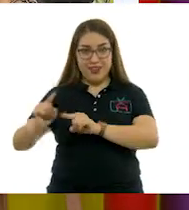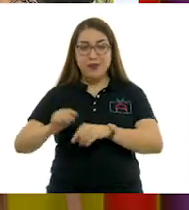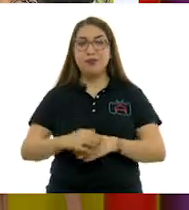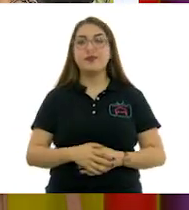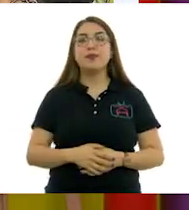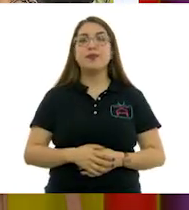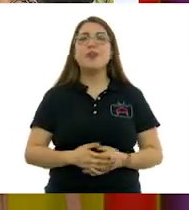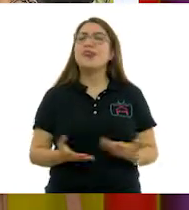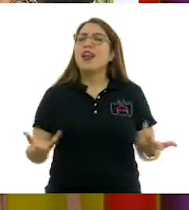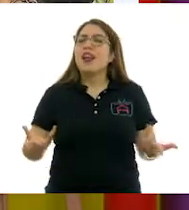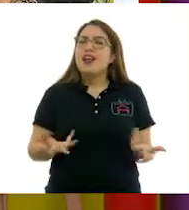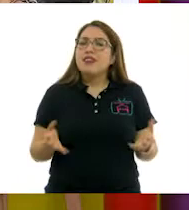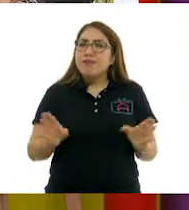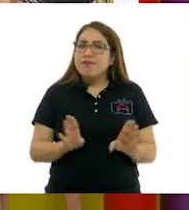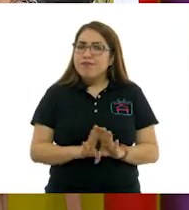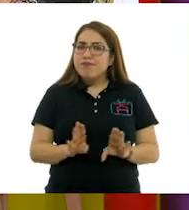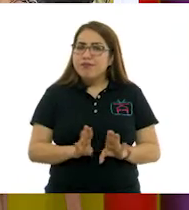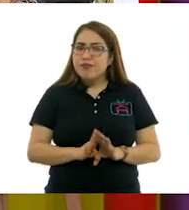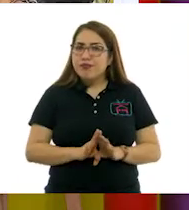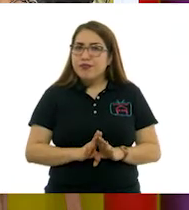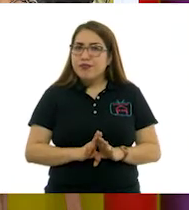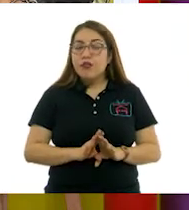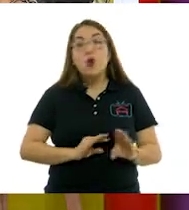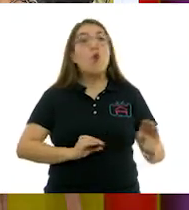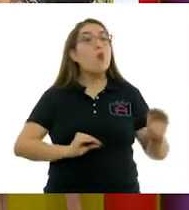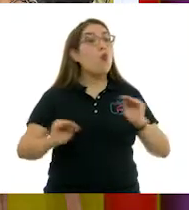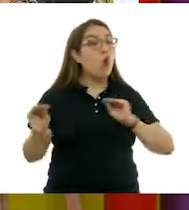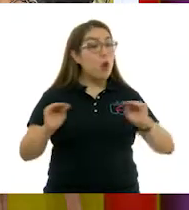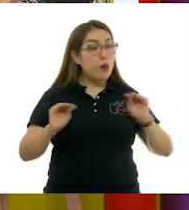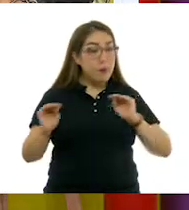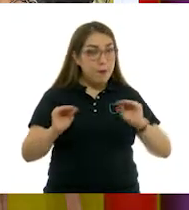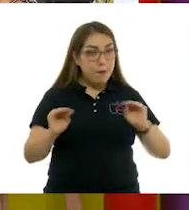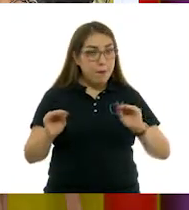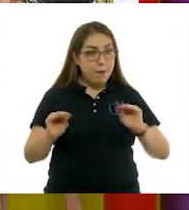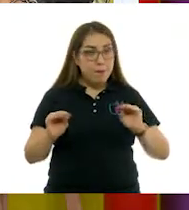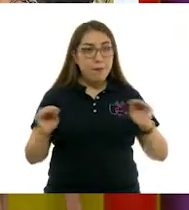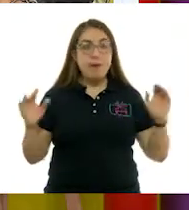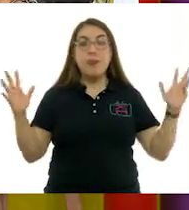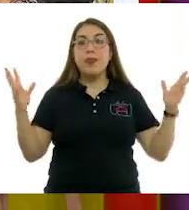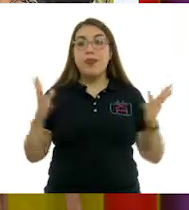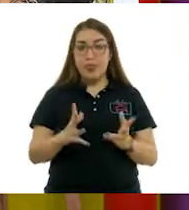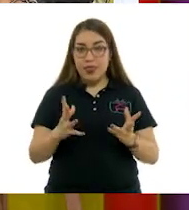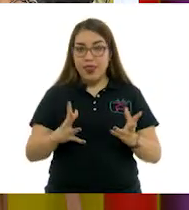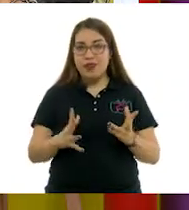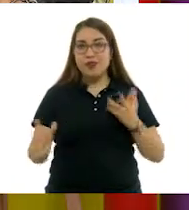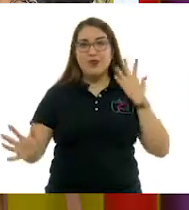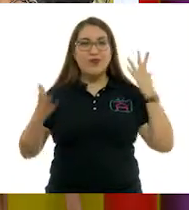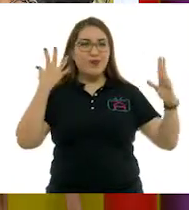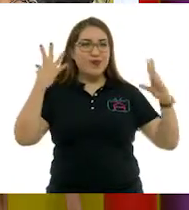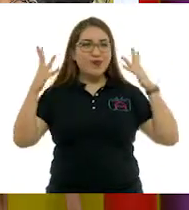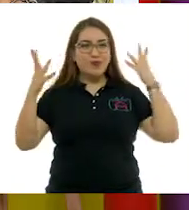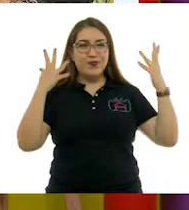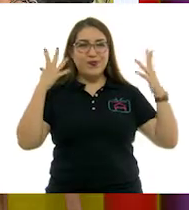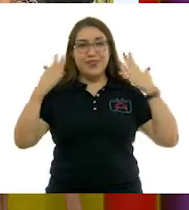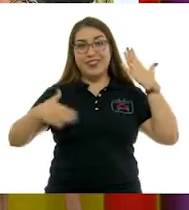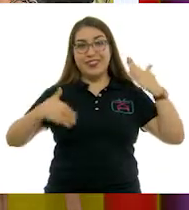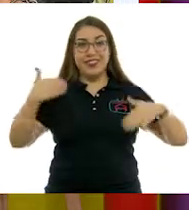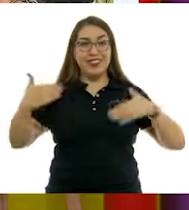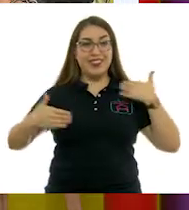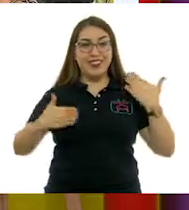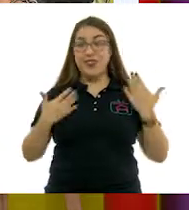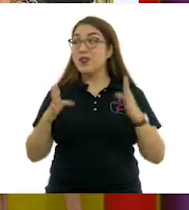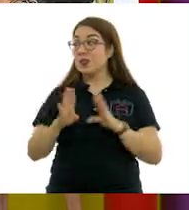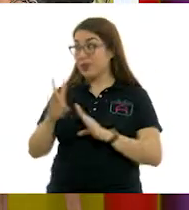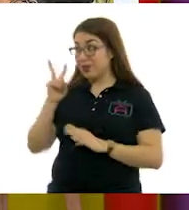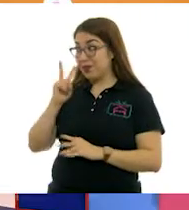pues, ¿cómo lo vamos a hacer? Con movimientos, vamos a tratar de hacer una gran aventura todo ello. ¿Qué